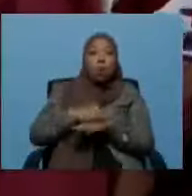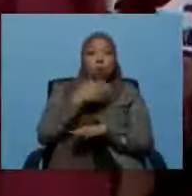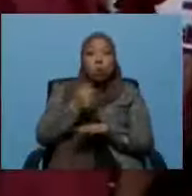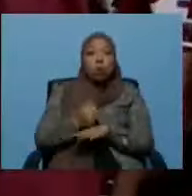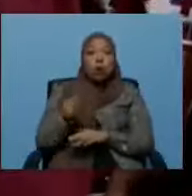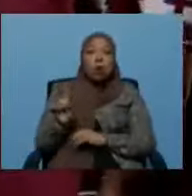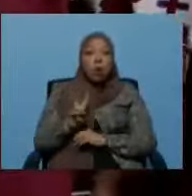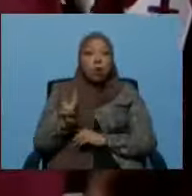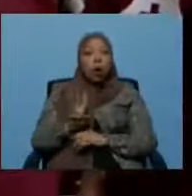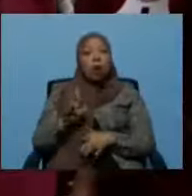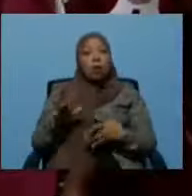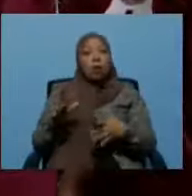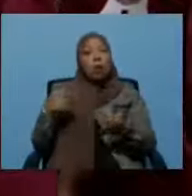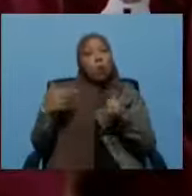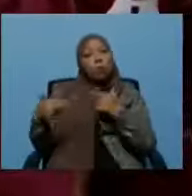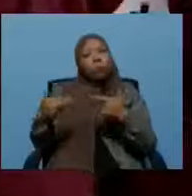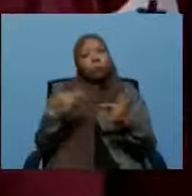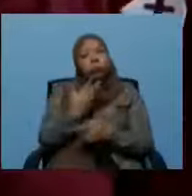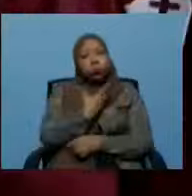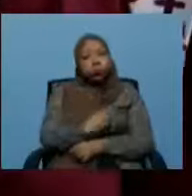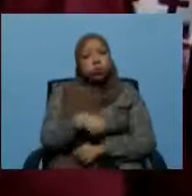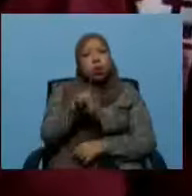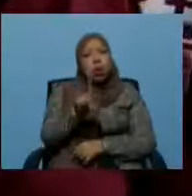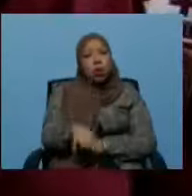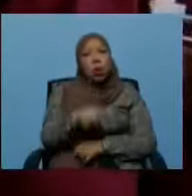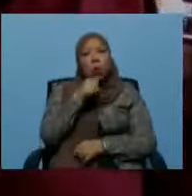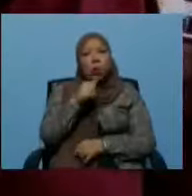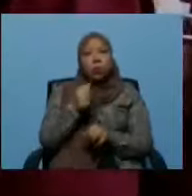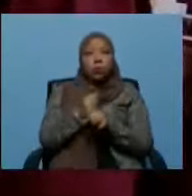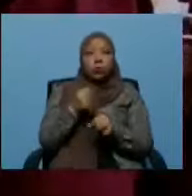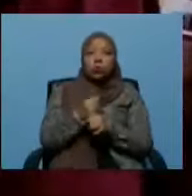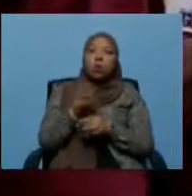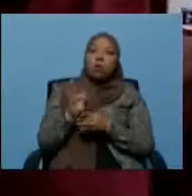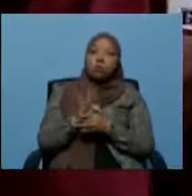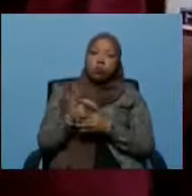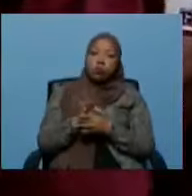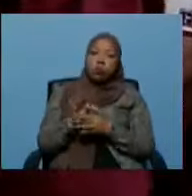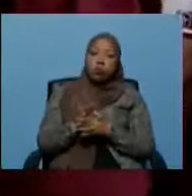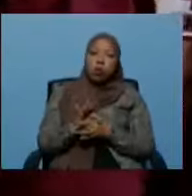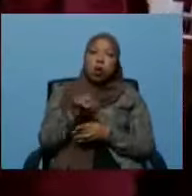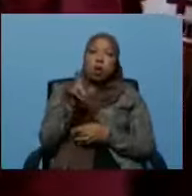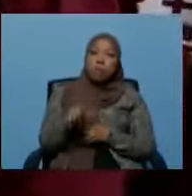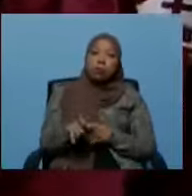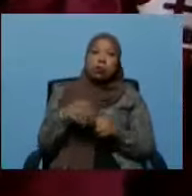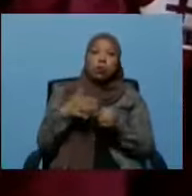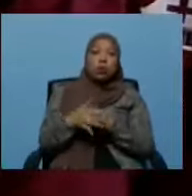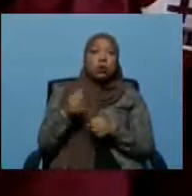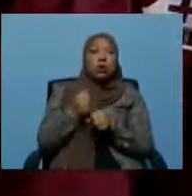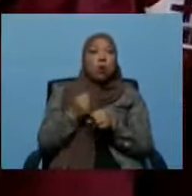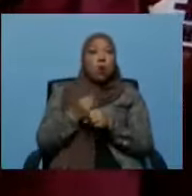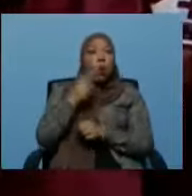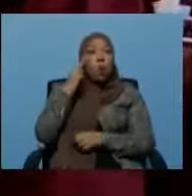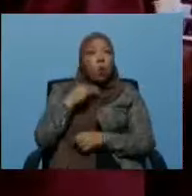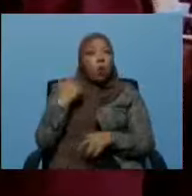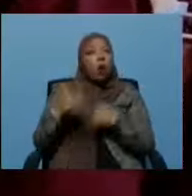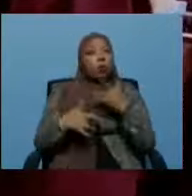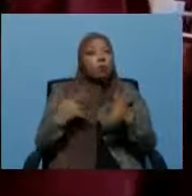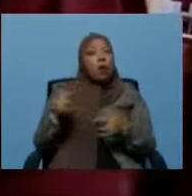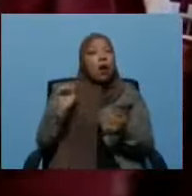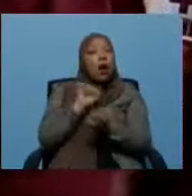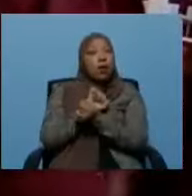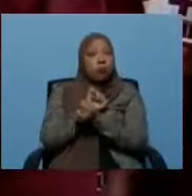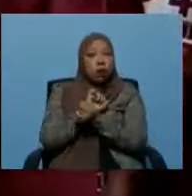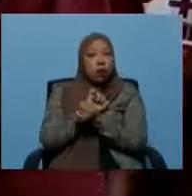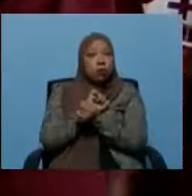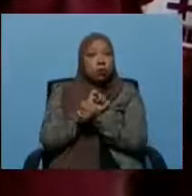de quienes asesinaron lamentablemente también a dos funcionarios de la Guardia Nacional Bolivariana serán